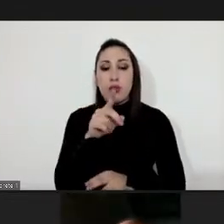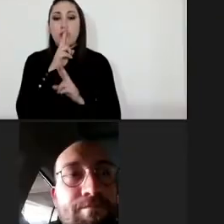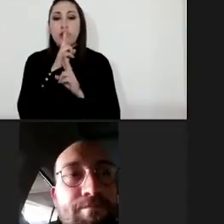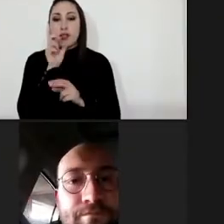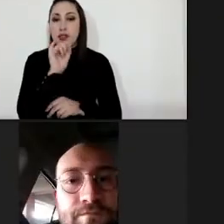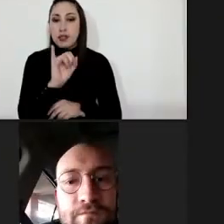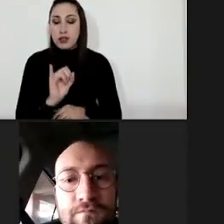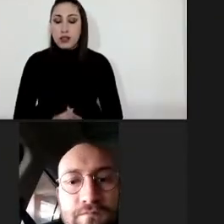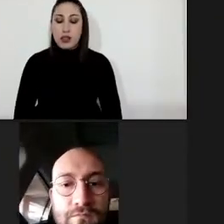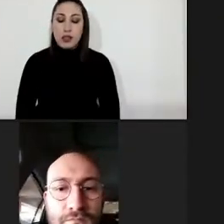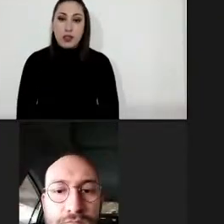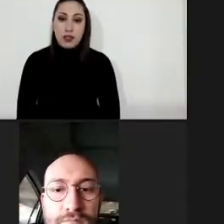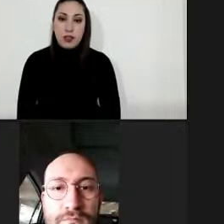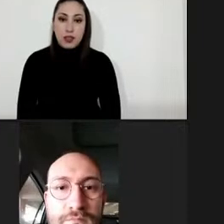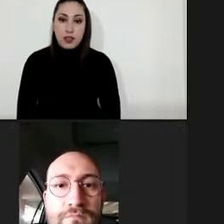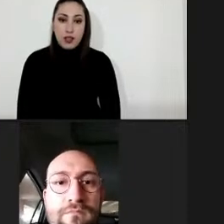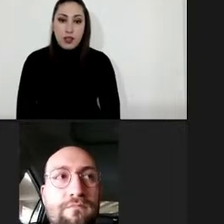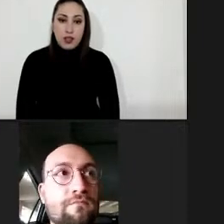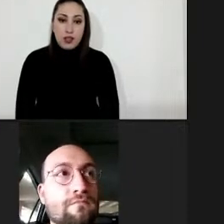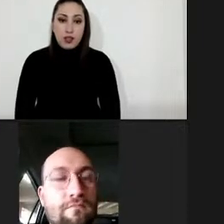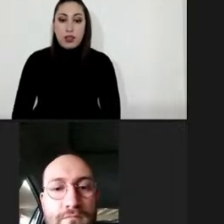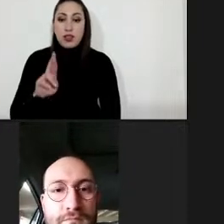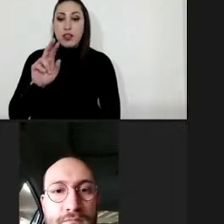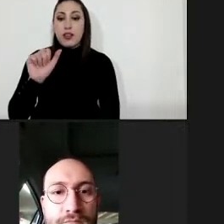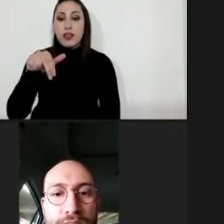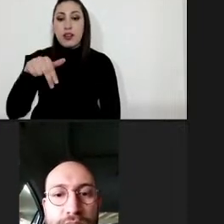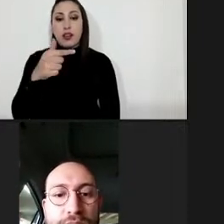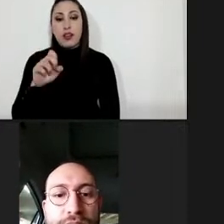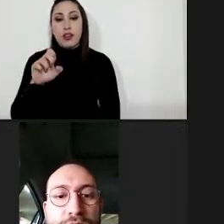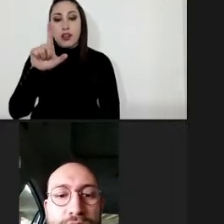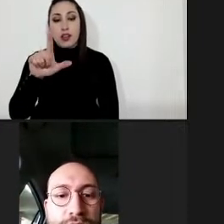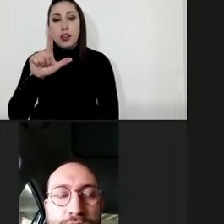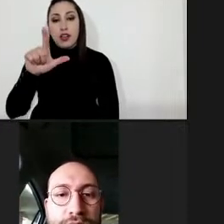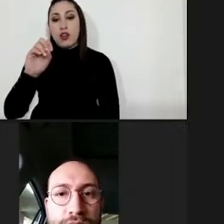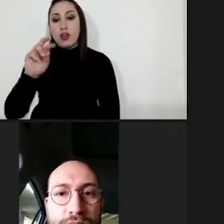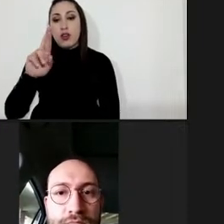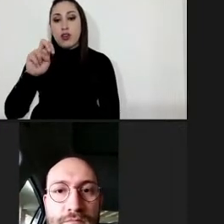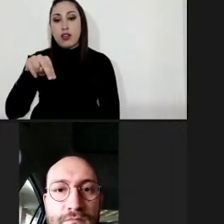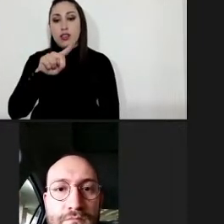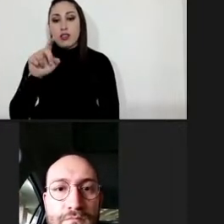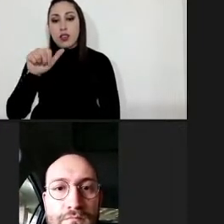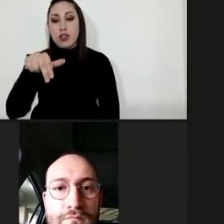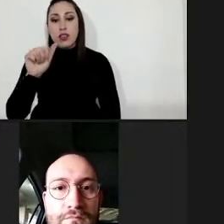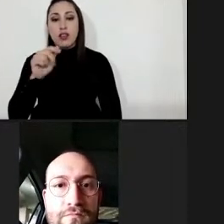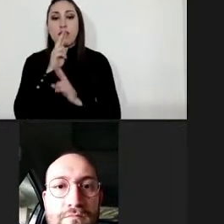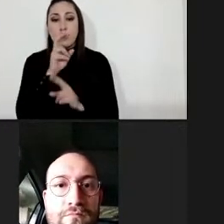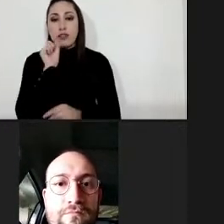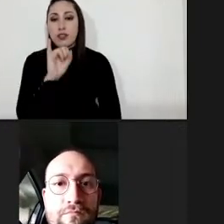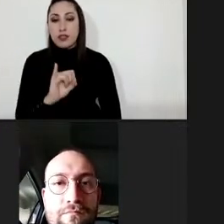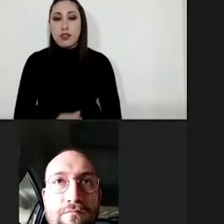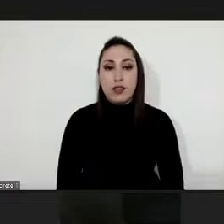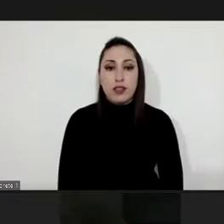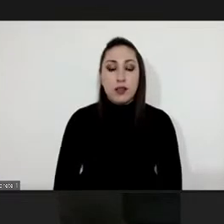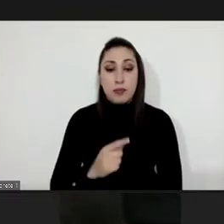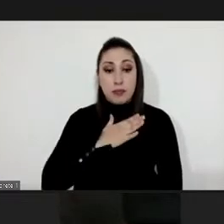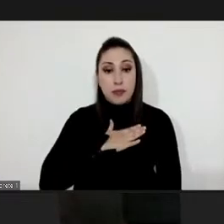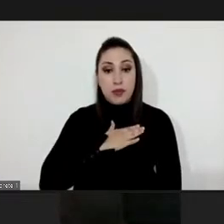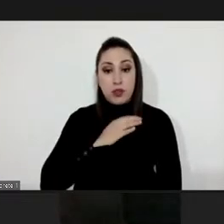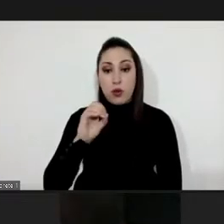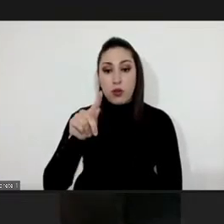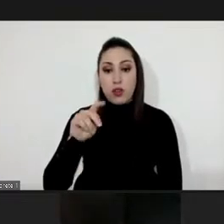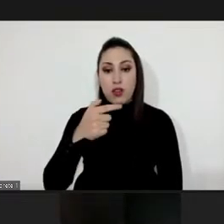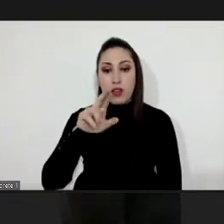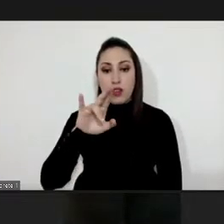favor. América Alejandra Rangel Lorenzana. América Rangel, a favor. Adela Voz, Leonor Gómez Otegui, a